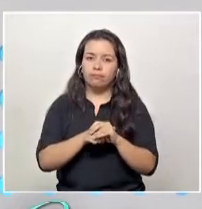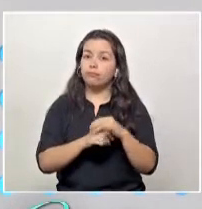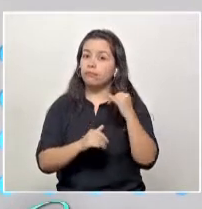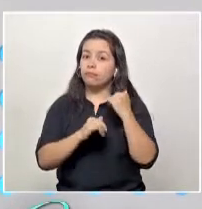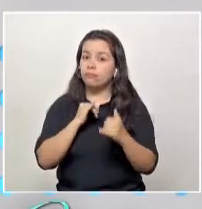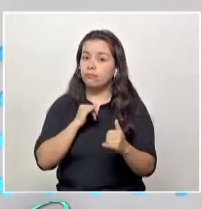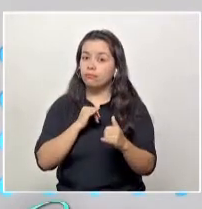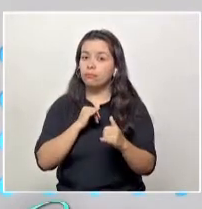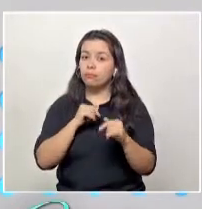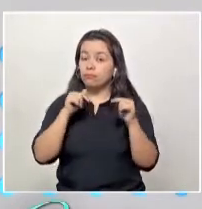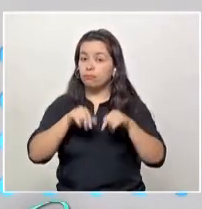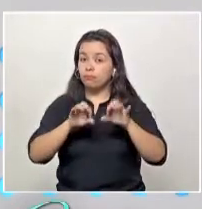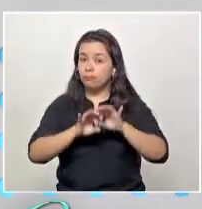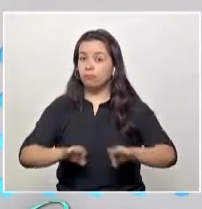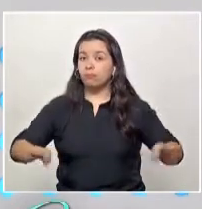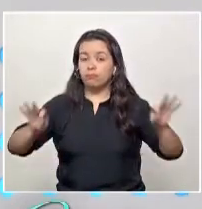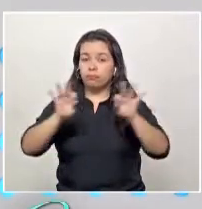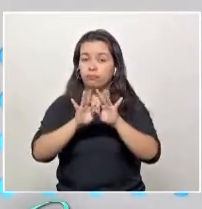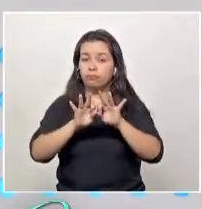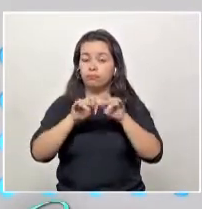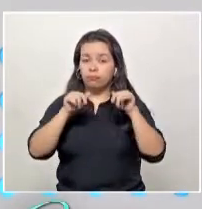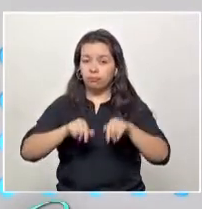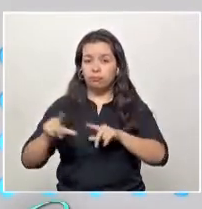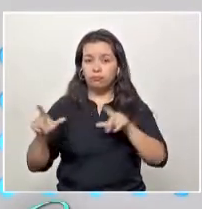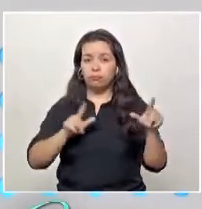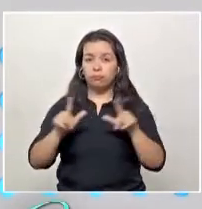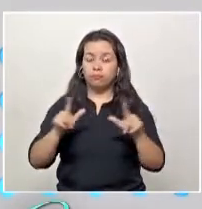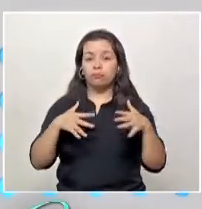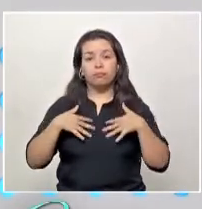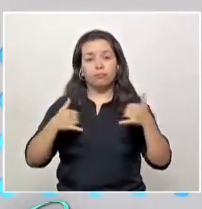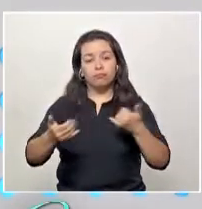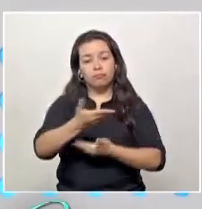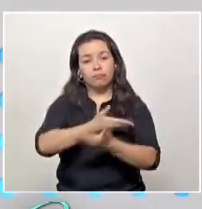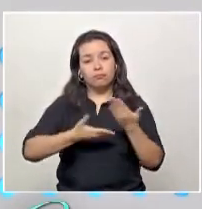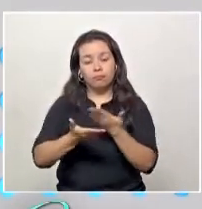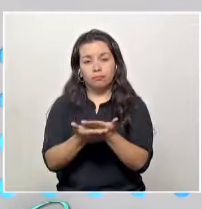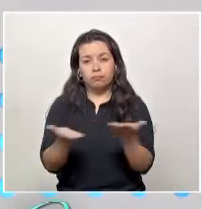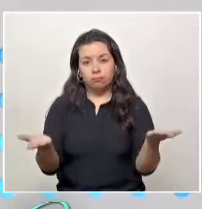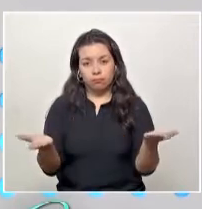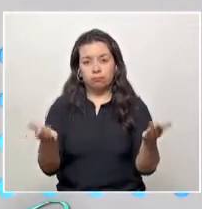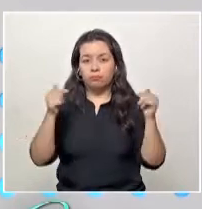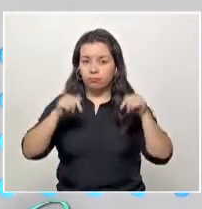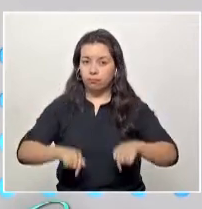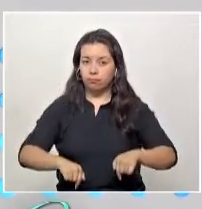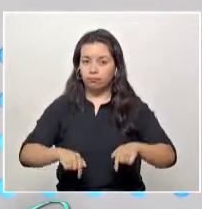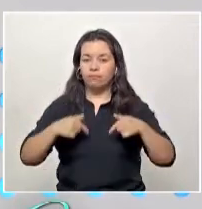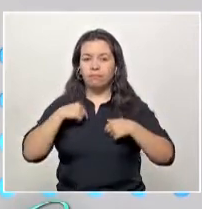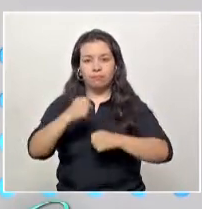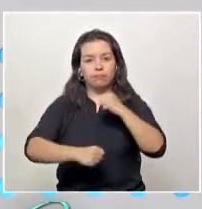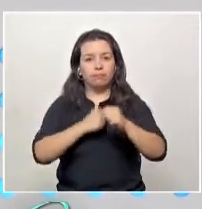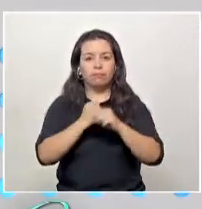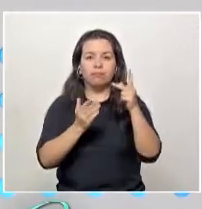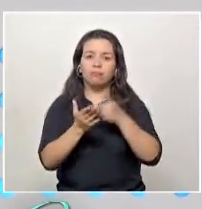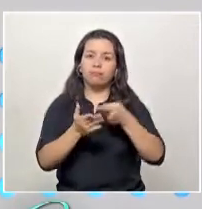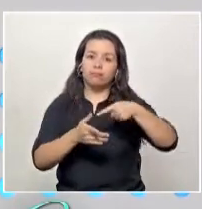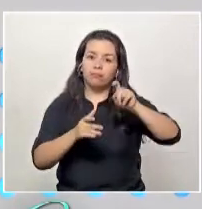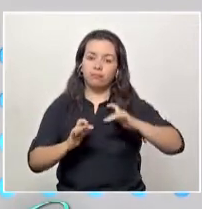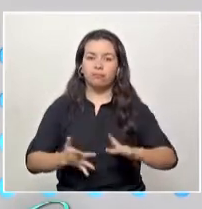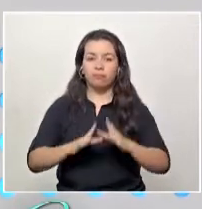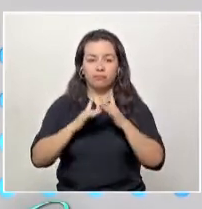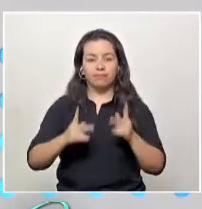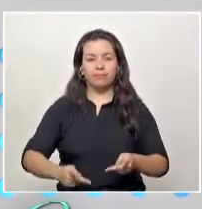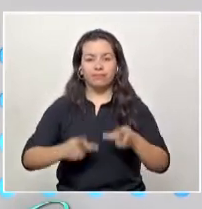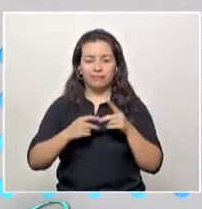final de una parte muy importante de nuestro programa y estamos felices de compartir con ustedes este espacio, este año 2016 de Conexión